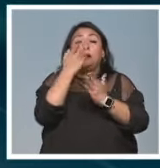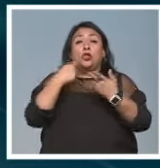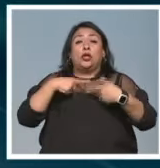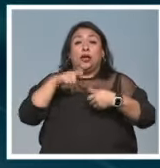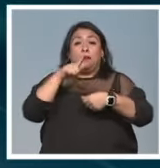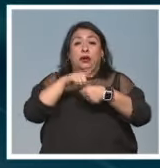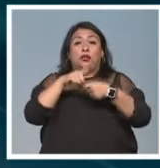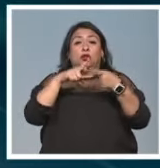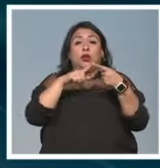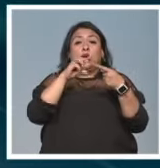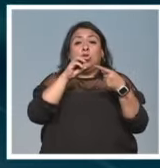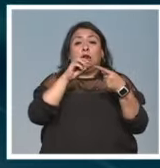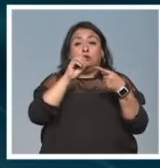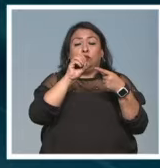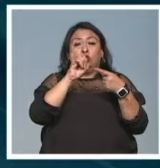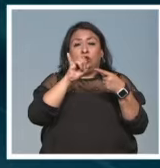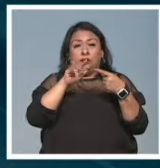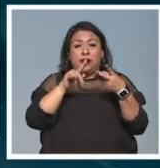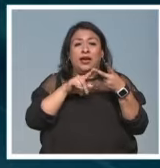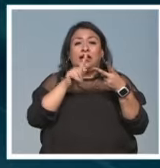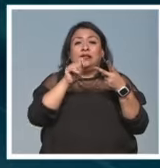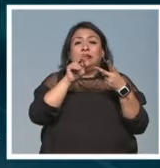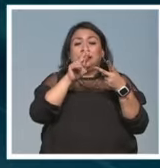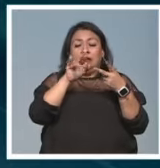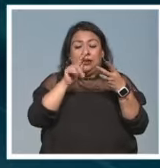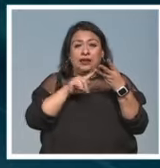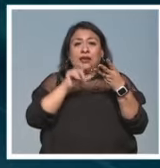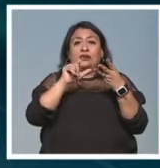de Carlos Monsiváis, Jaime García Terrés,